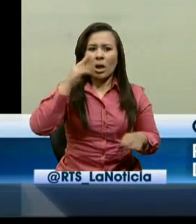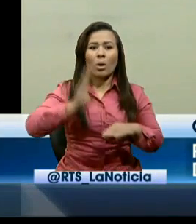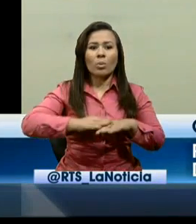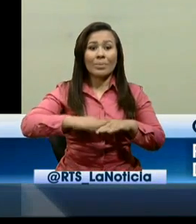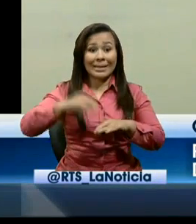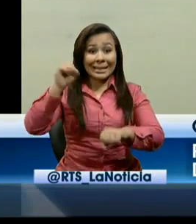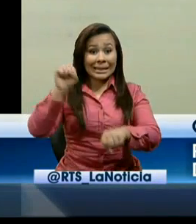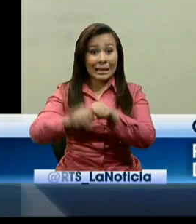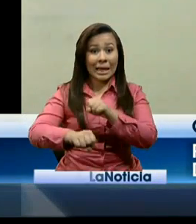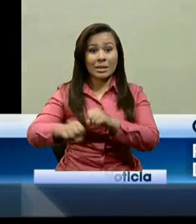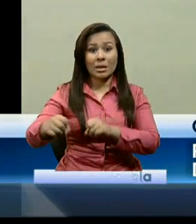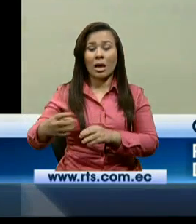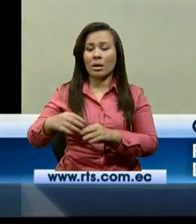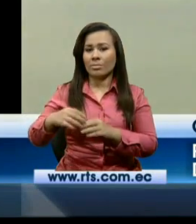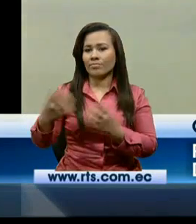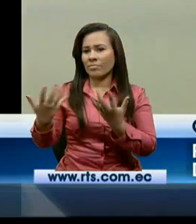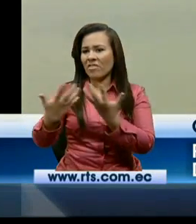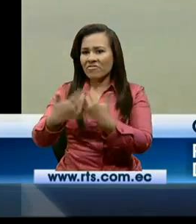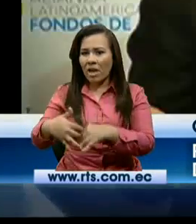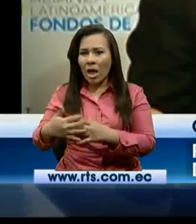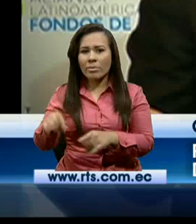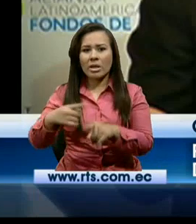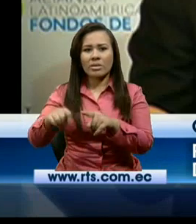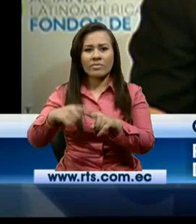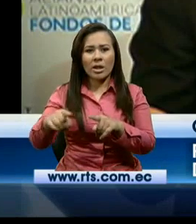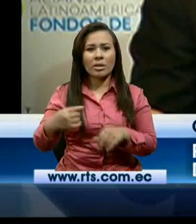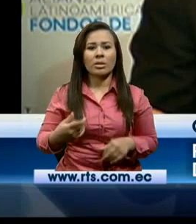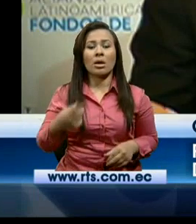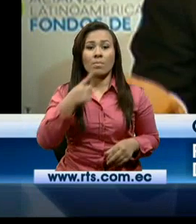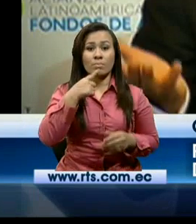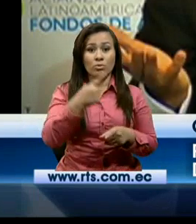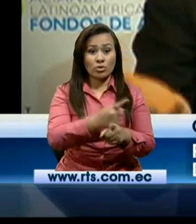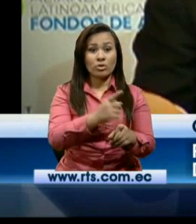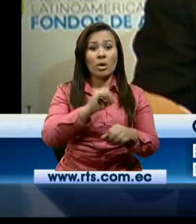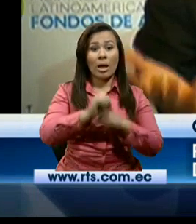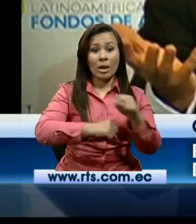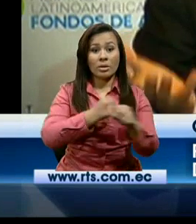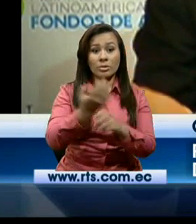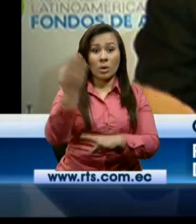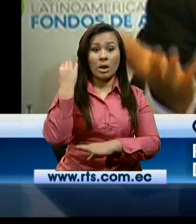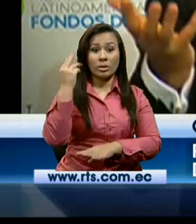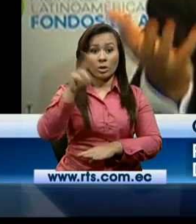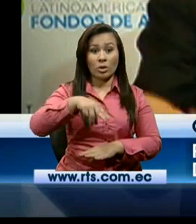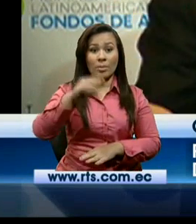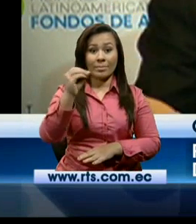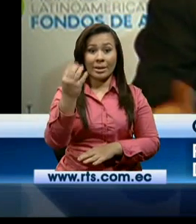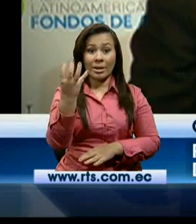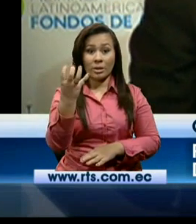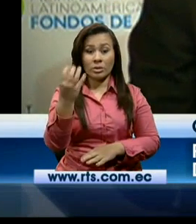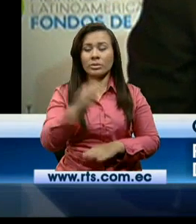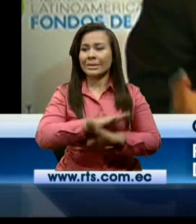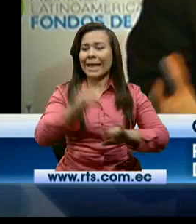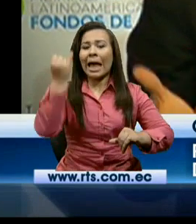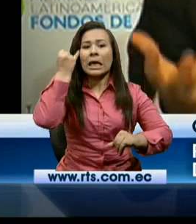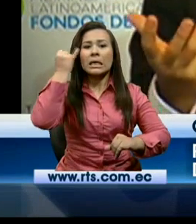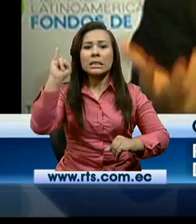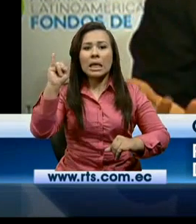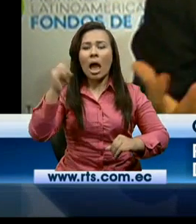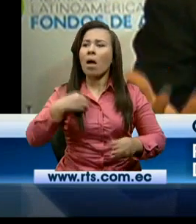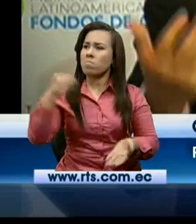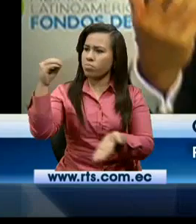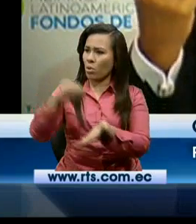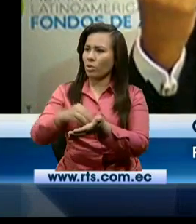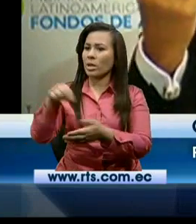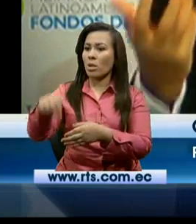huella hídrica. El año 2014 se decidió incluir a Guayaquil como una de las